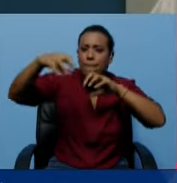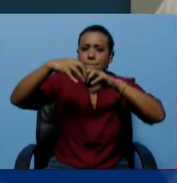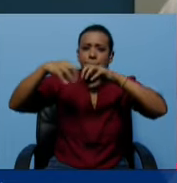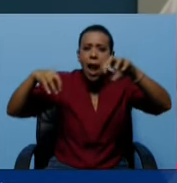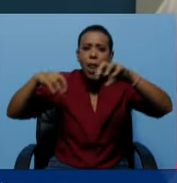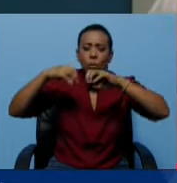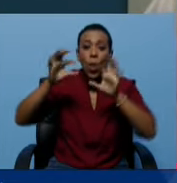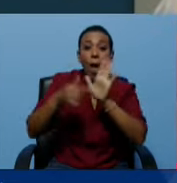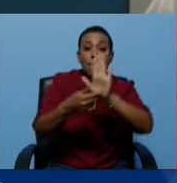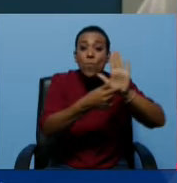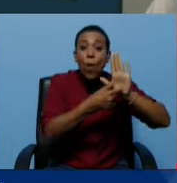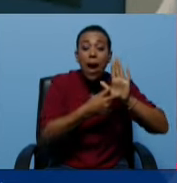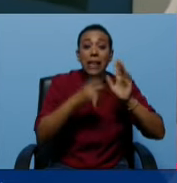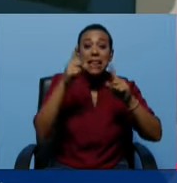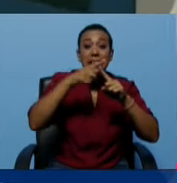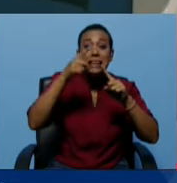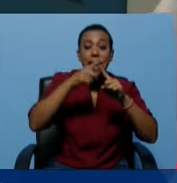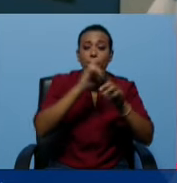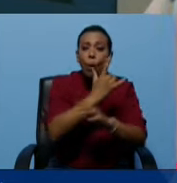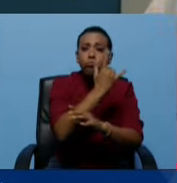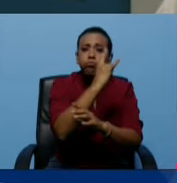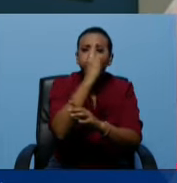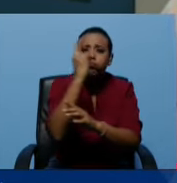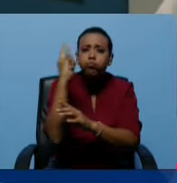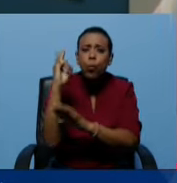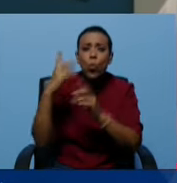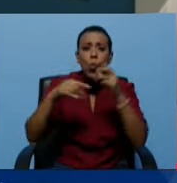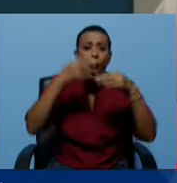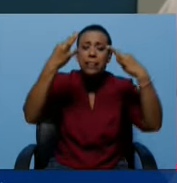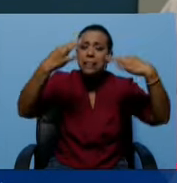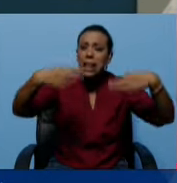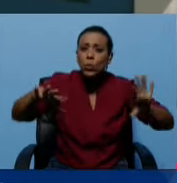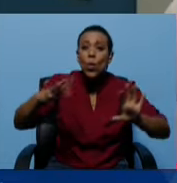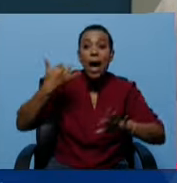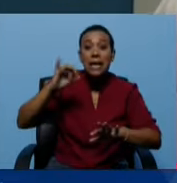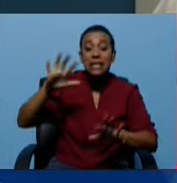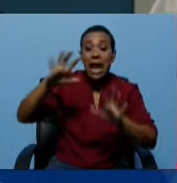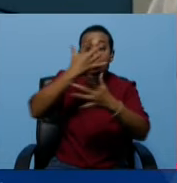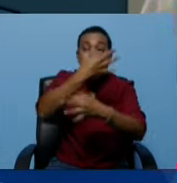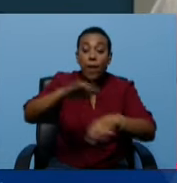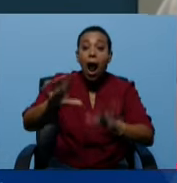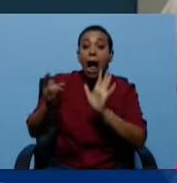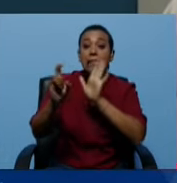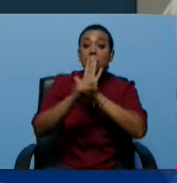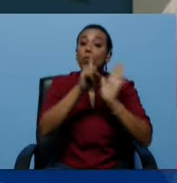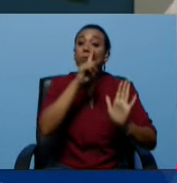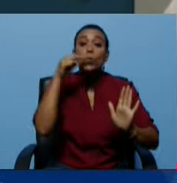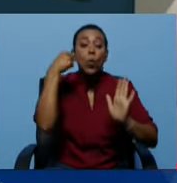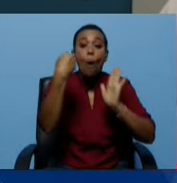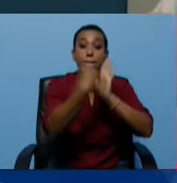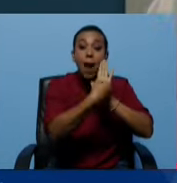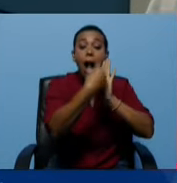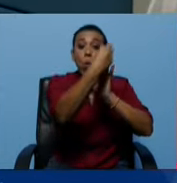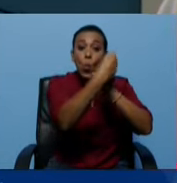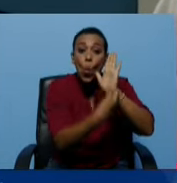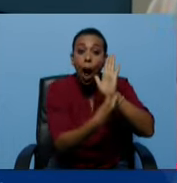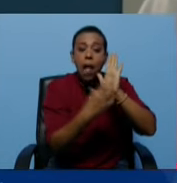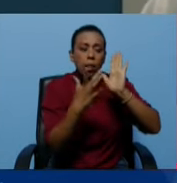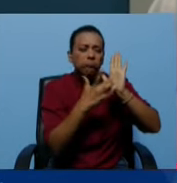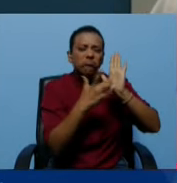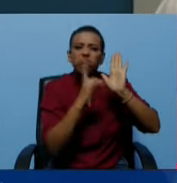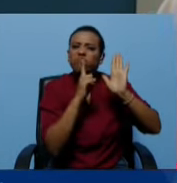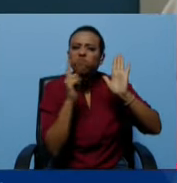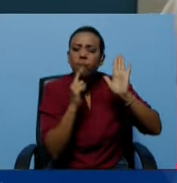las muestras y de las mezclas de los compuestos de los productos naturales que una vez son identificados y pasados por un proceso